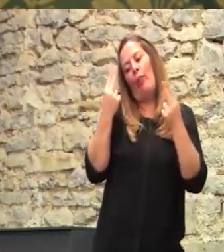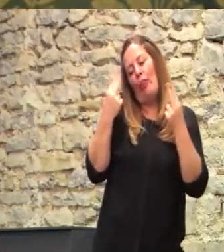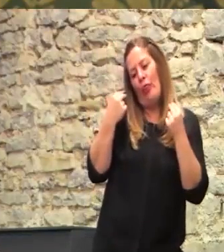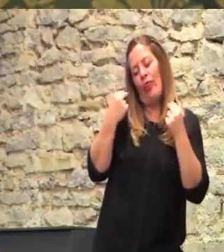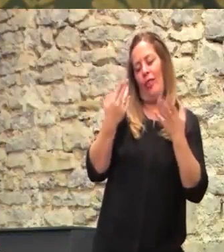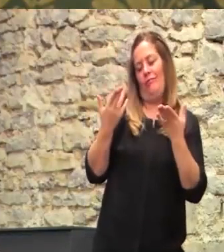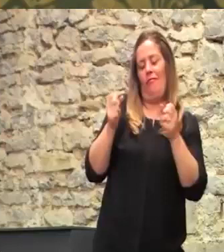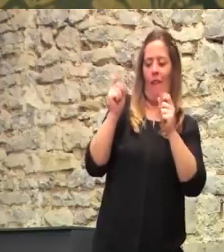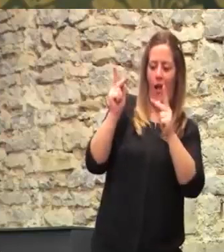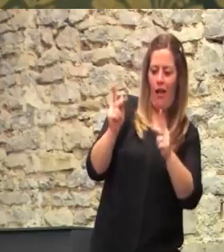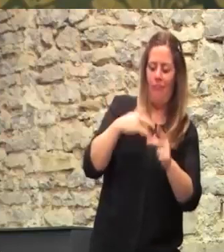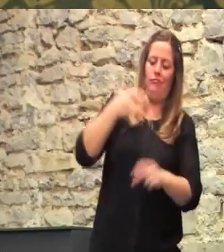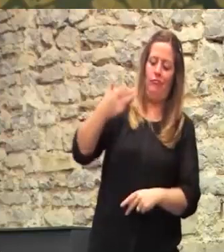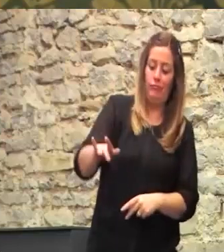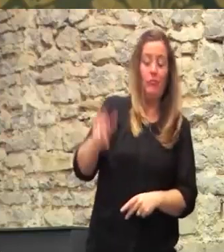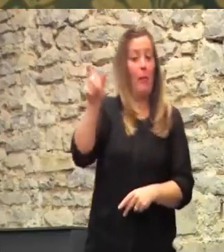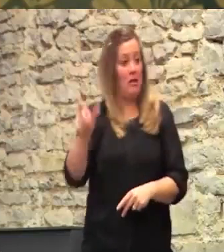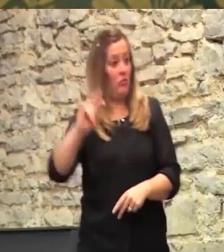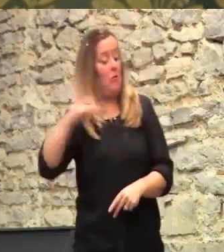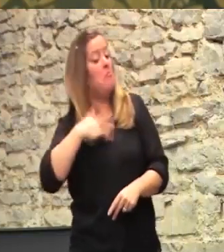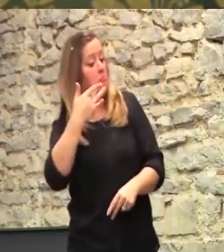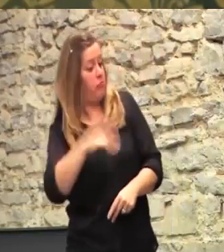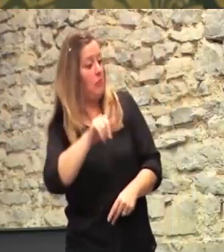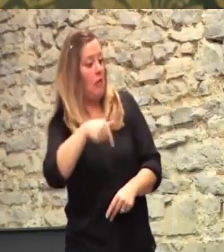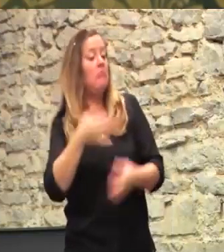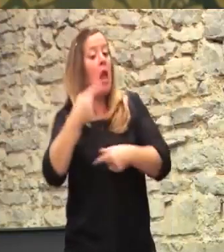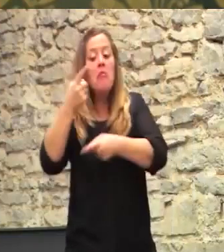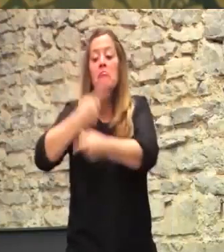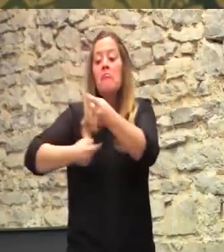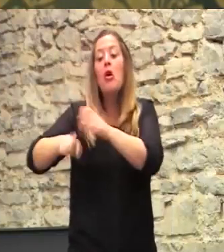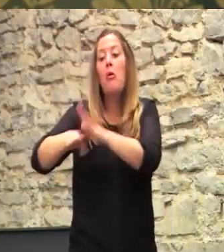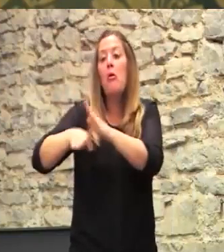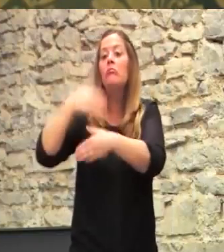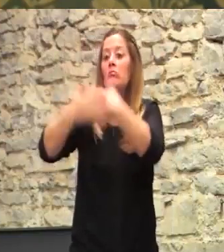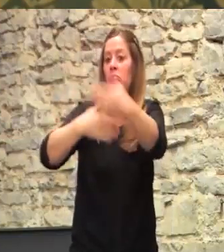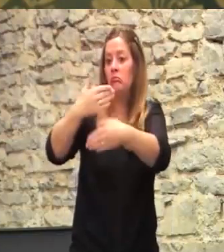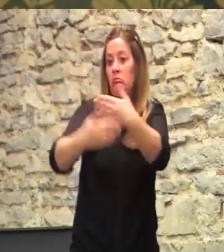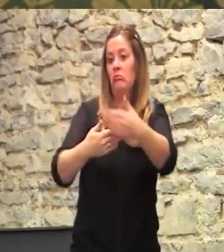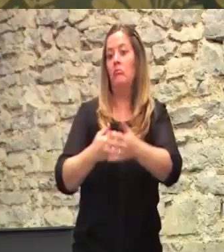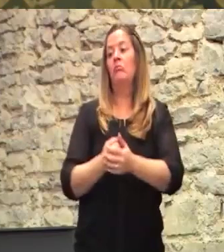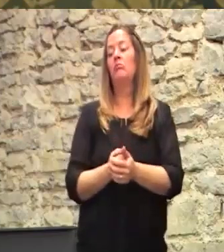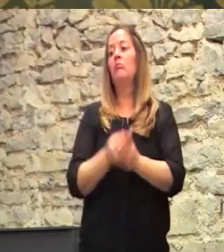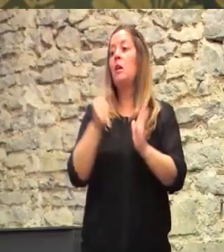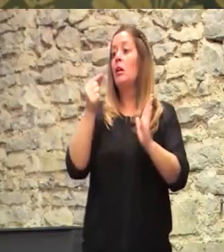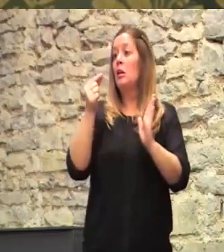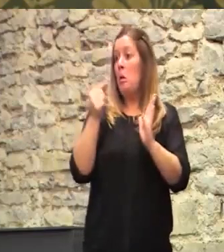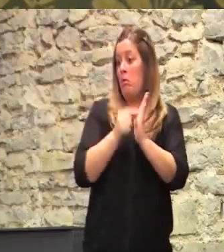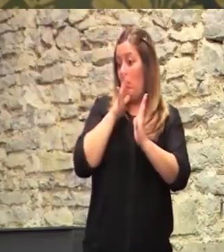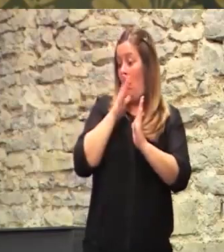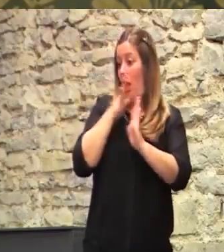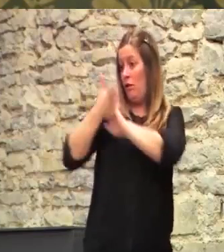seguir teniendo un interlocutor para seguir negociando en este punto